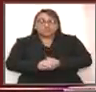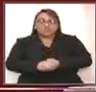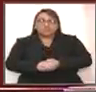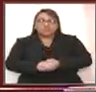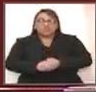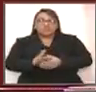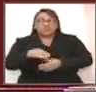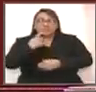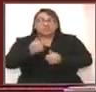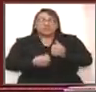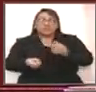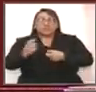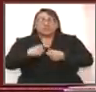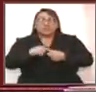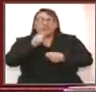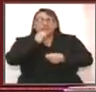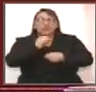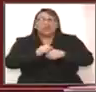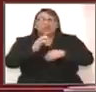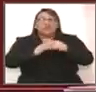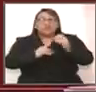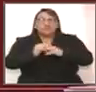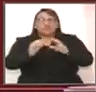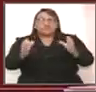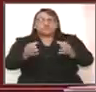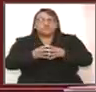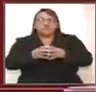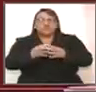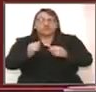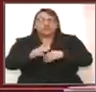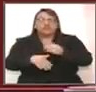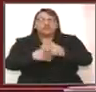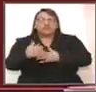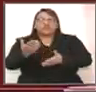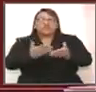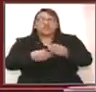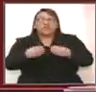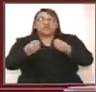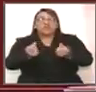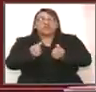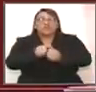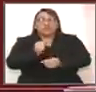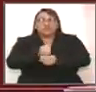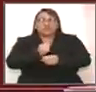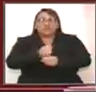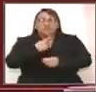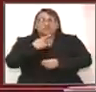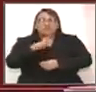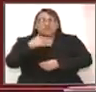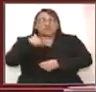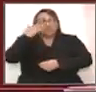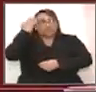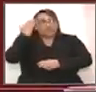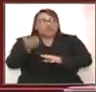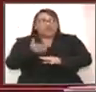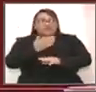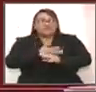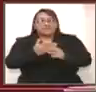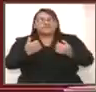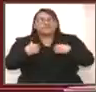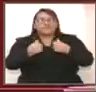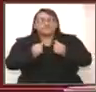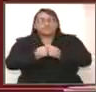posibilita la participación privada en infraestructura penitenciaria y los servicios que se brindan en ella. Como es sabido, actualmente